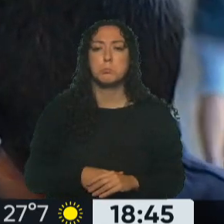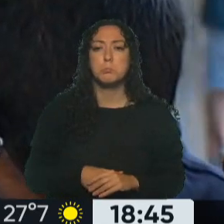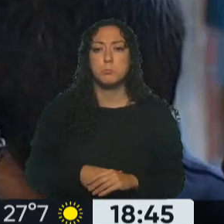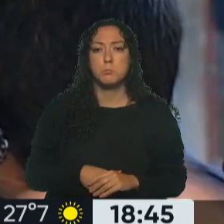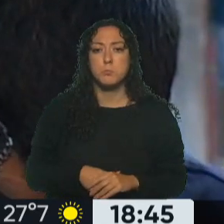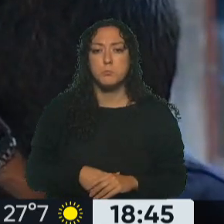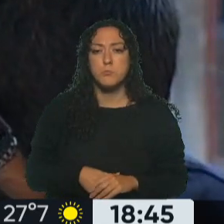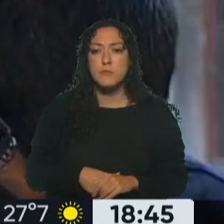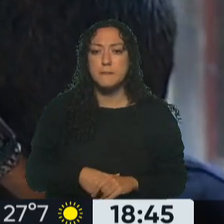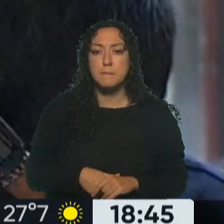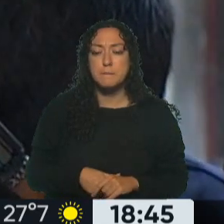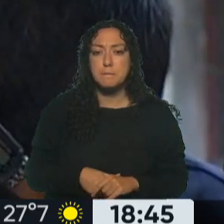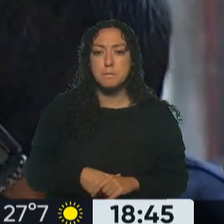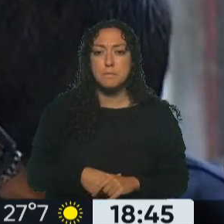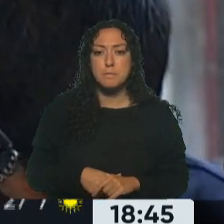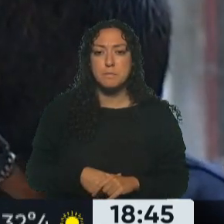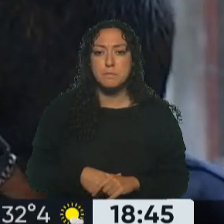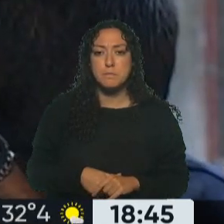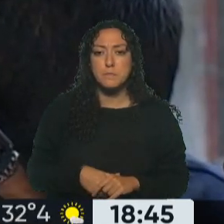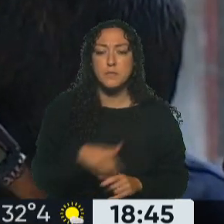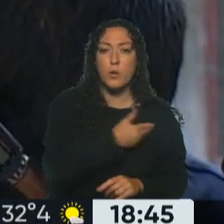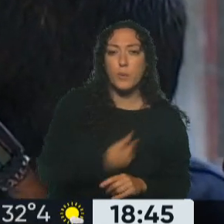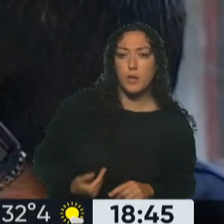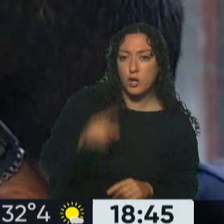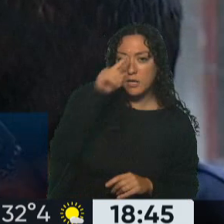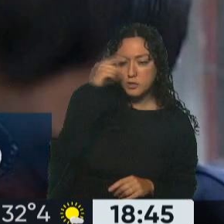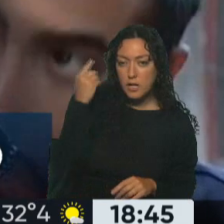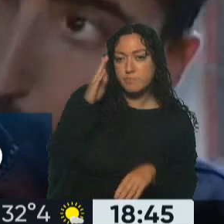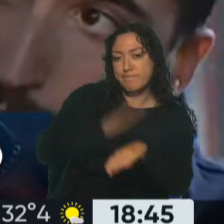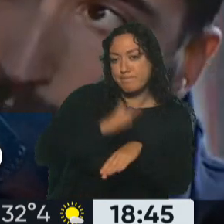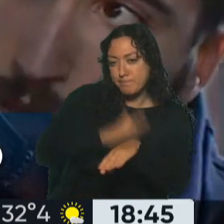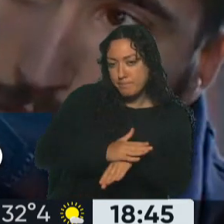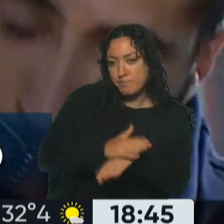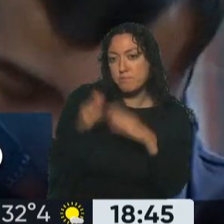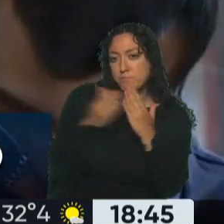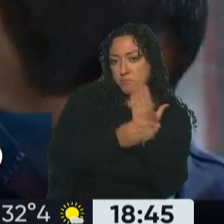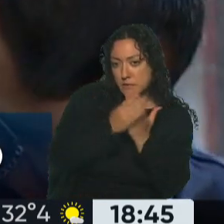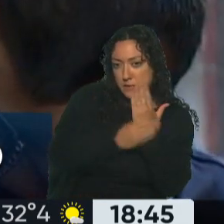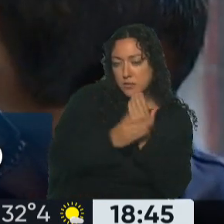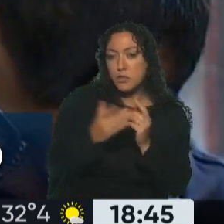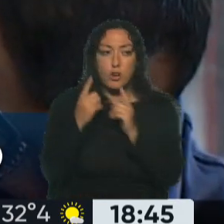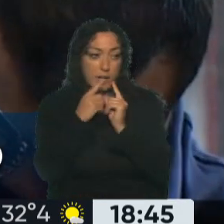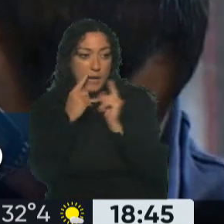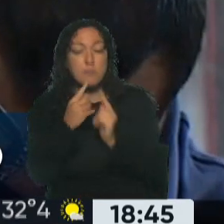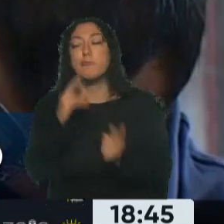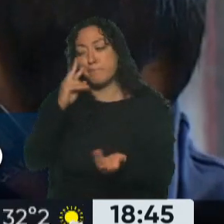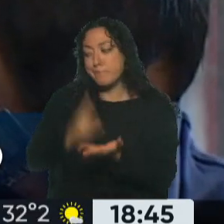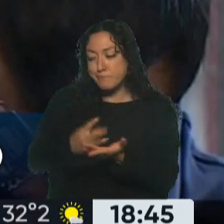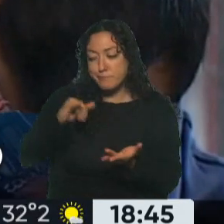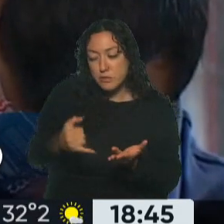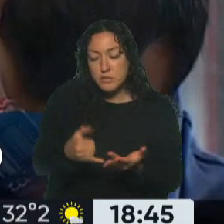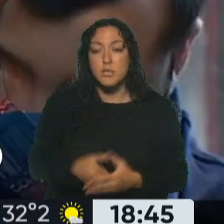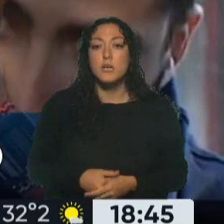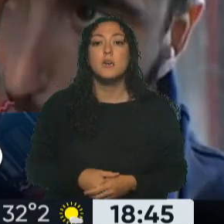donde el Gobierno Nacional, en la persona del ministro, no desconoció nuestro reclamo,